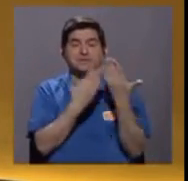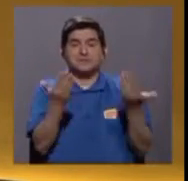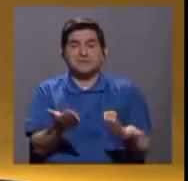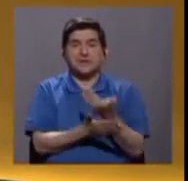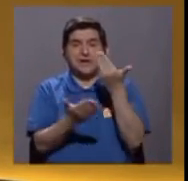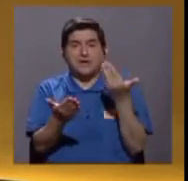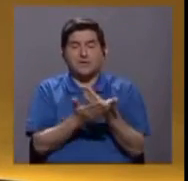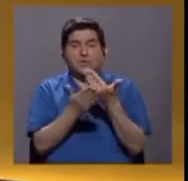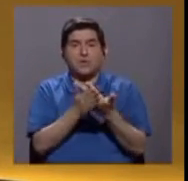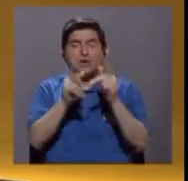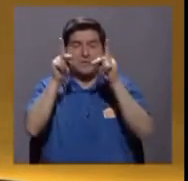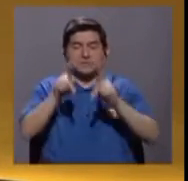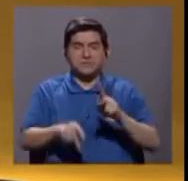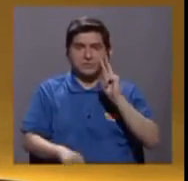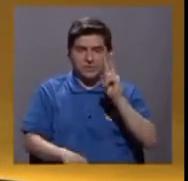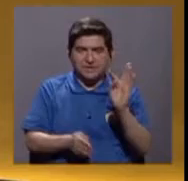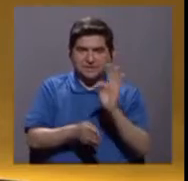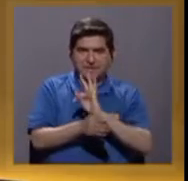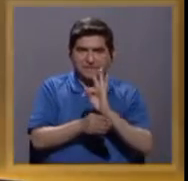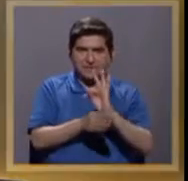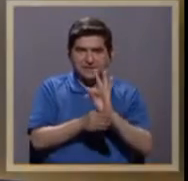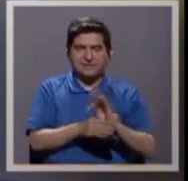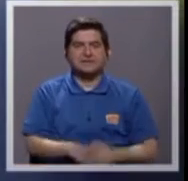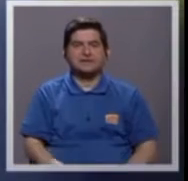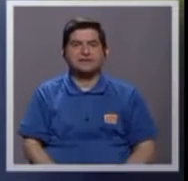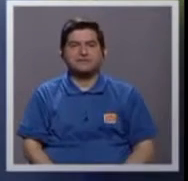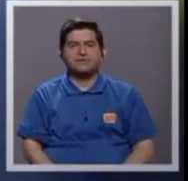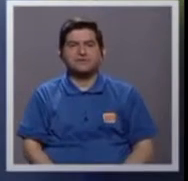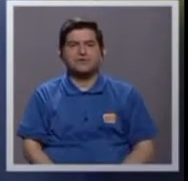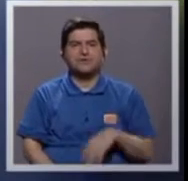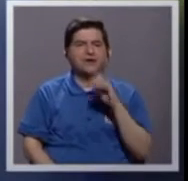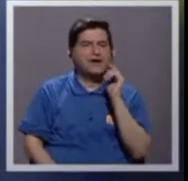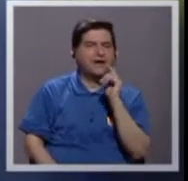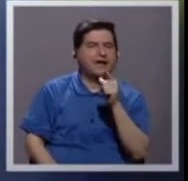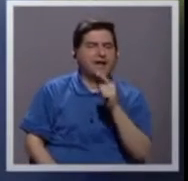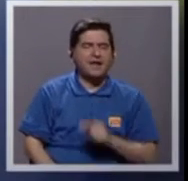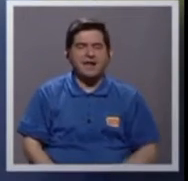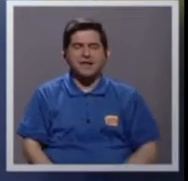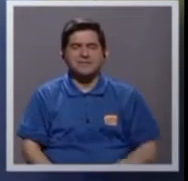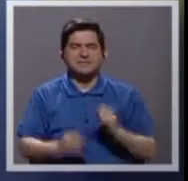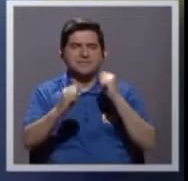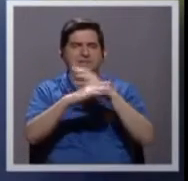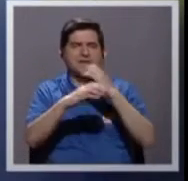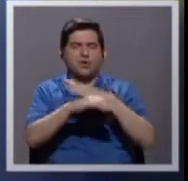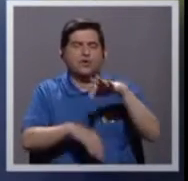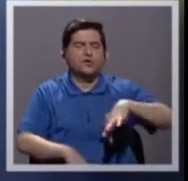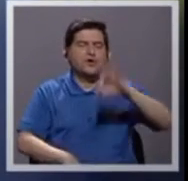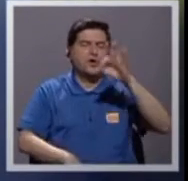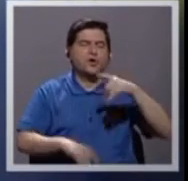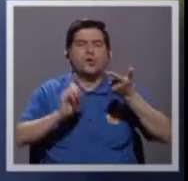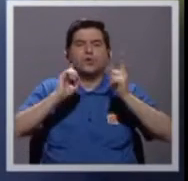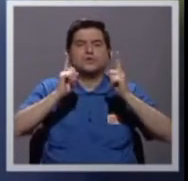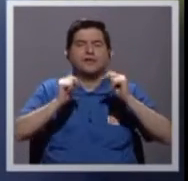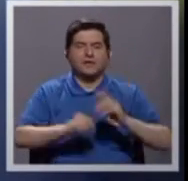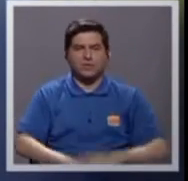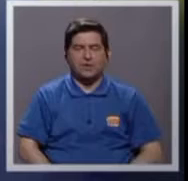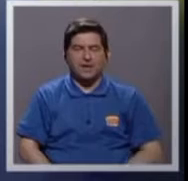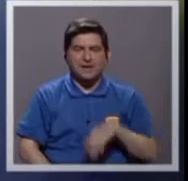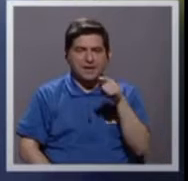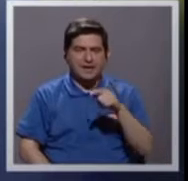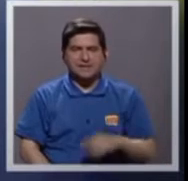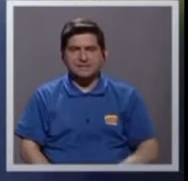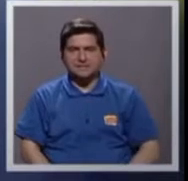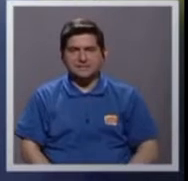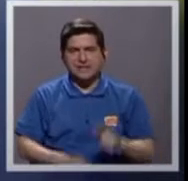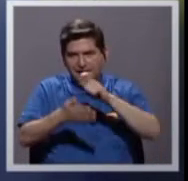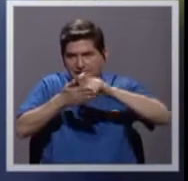nuevos televidentes. ¿Cuál es la dirección electrónica de donde se puede encontrar la memoria?